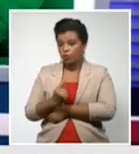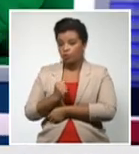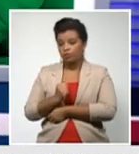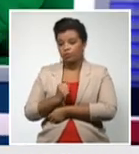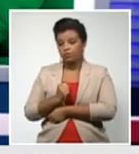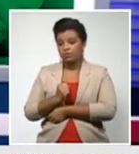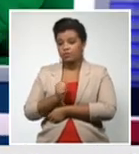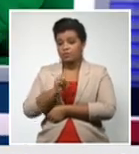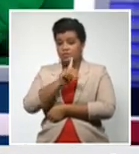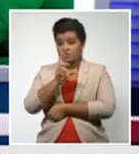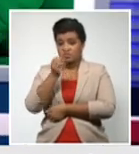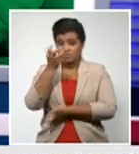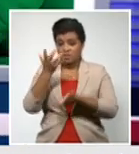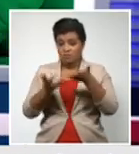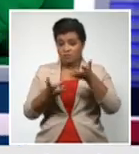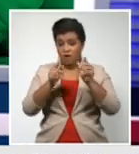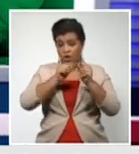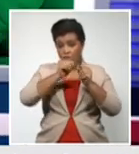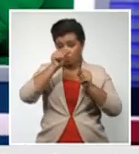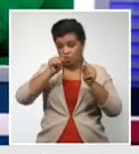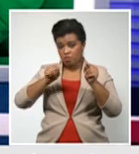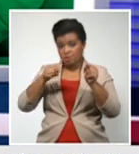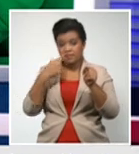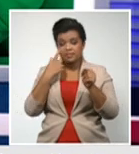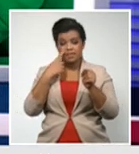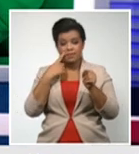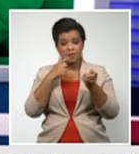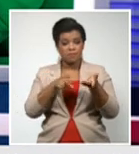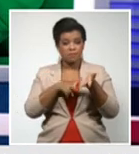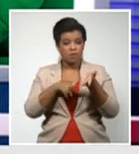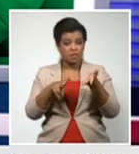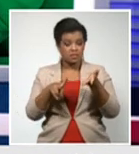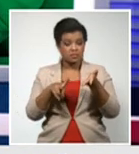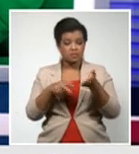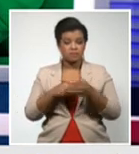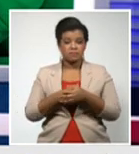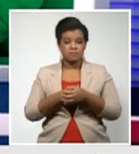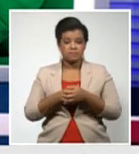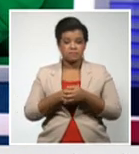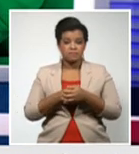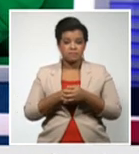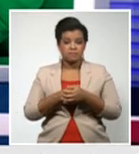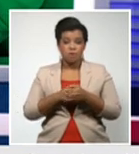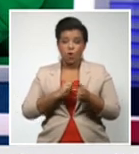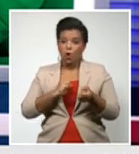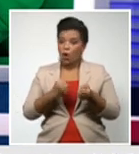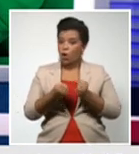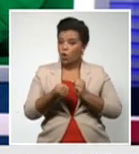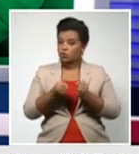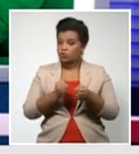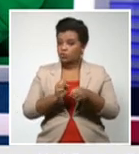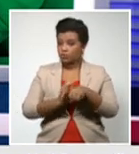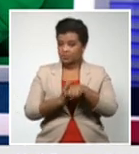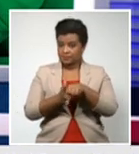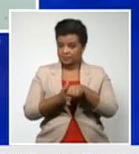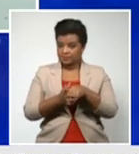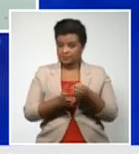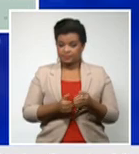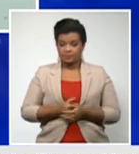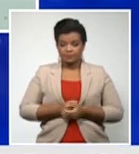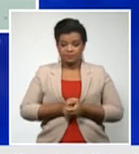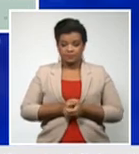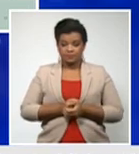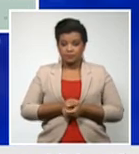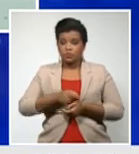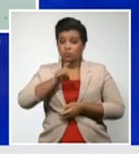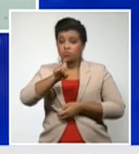curva, se puede apreciar que es una provincia que ha mantenido un control de la enfermedad. En los últimos